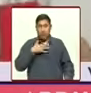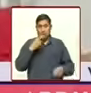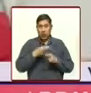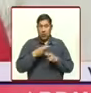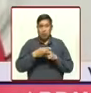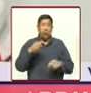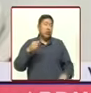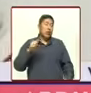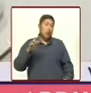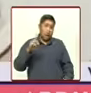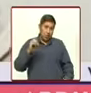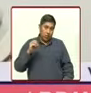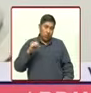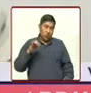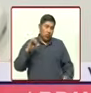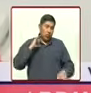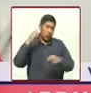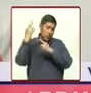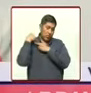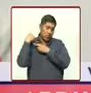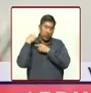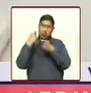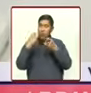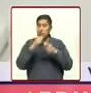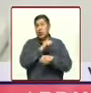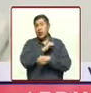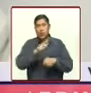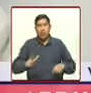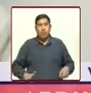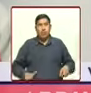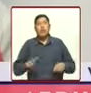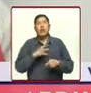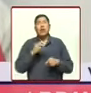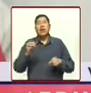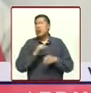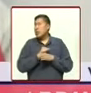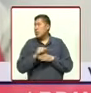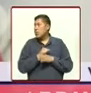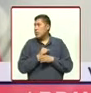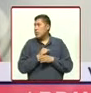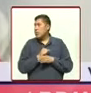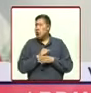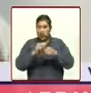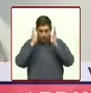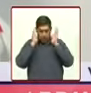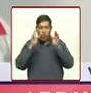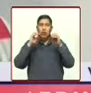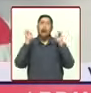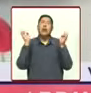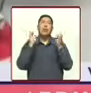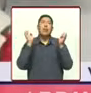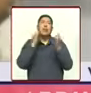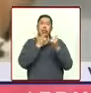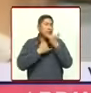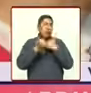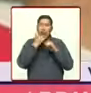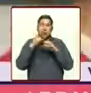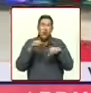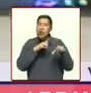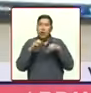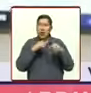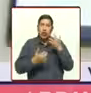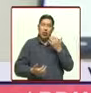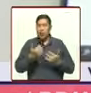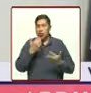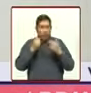Edgardo Heredia. Soy responsable de la unidad de gestión de riesgo del gobierno municipal, prácticamente atendiendo a la emergencia que corresponde a los